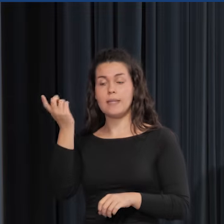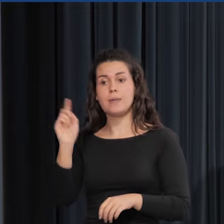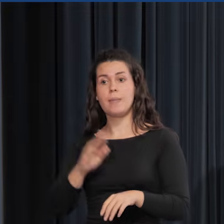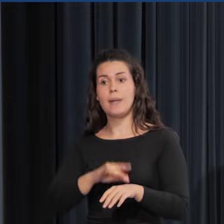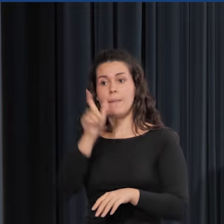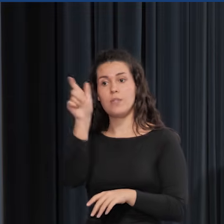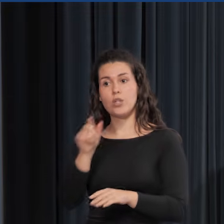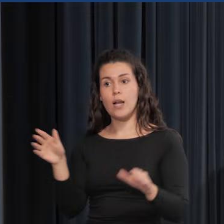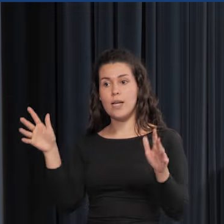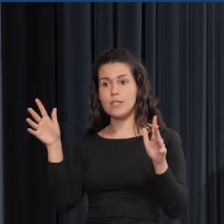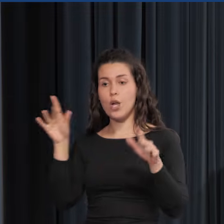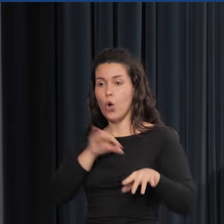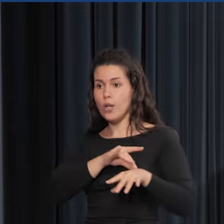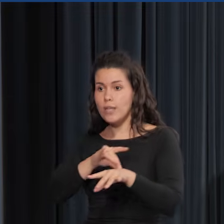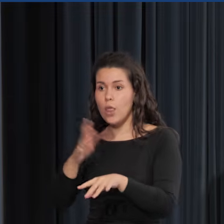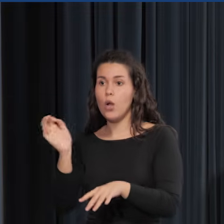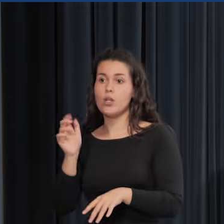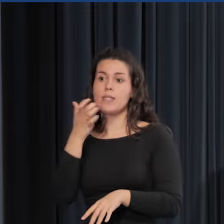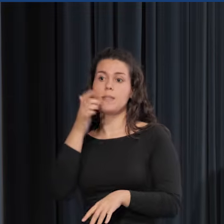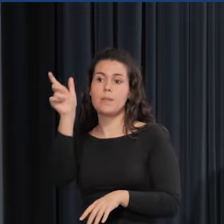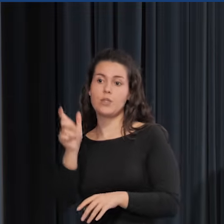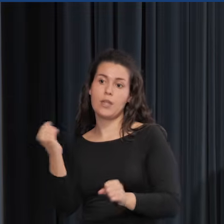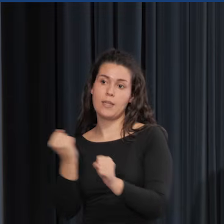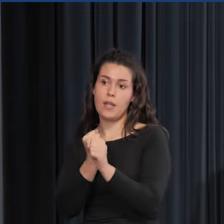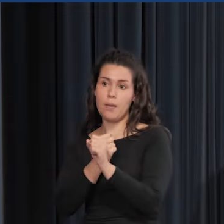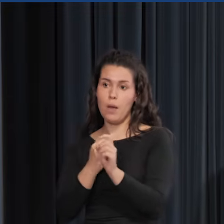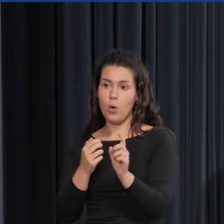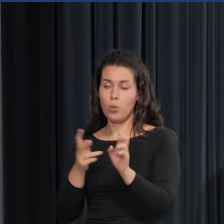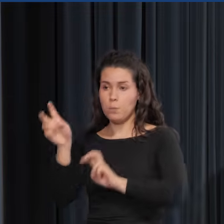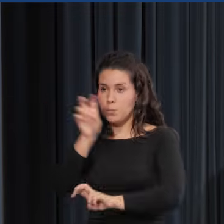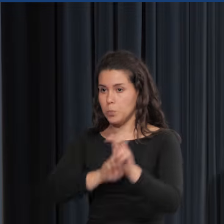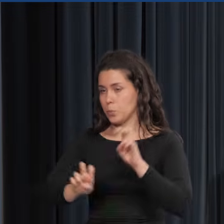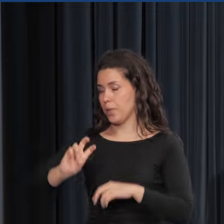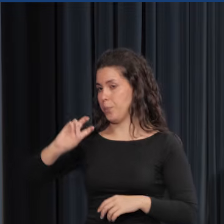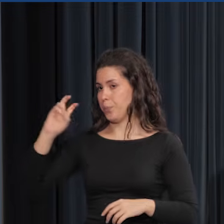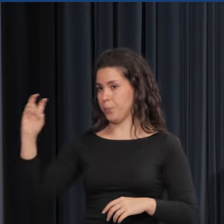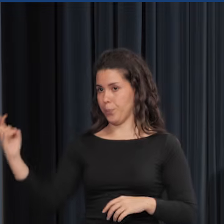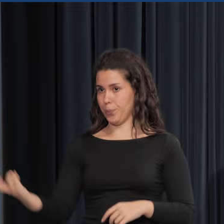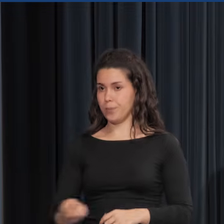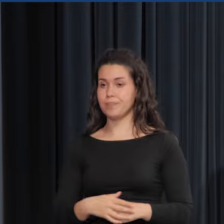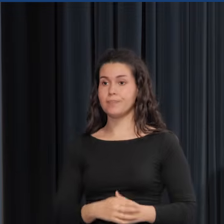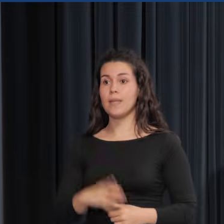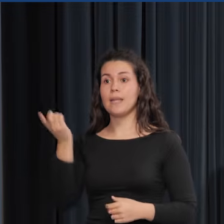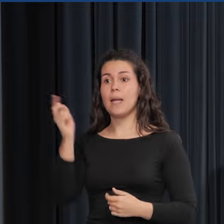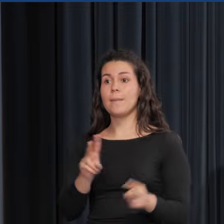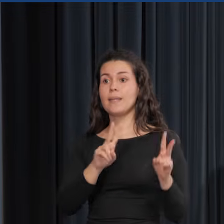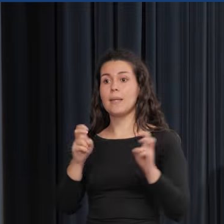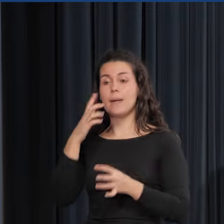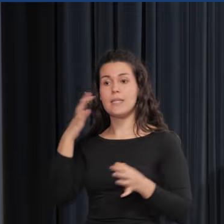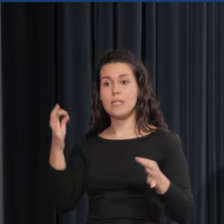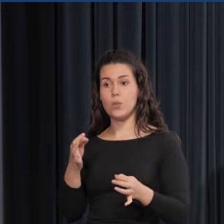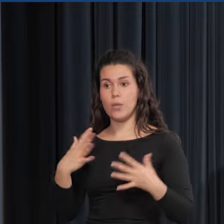orientadores, para buscadores de empleo, etcétera, etcétera. Y ya sí, en temas de seguridad y salud, comentaba